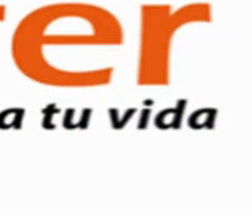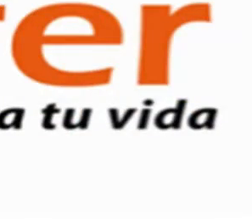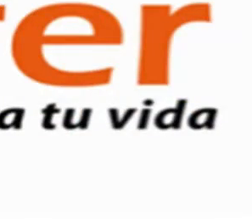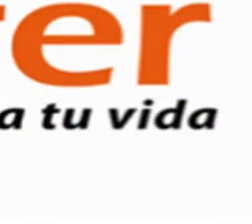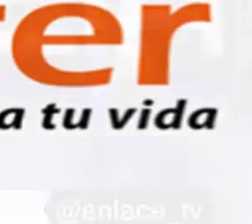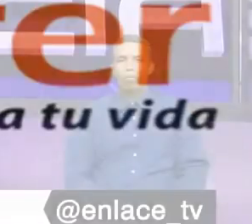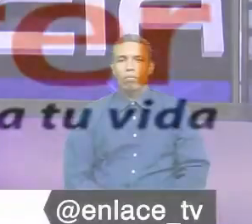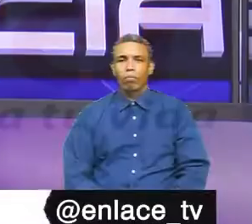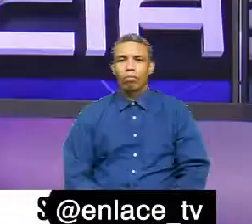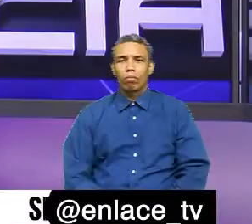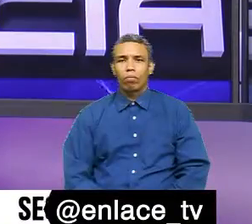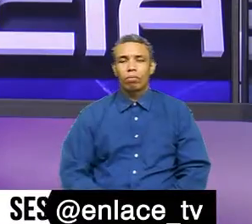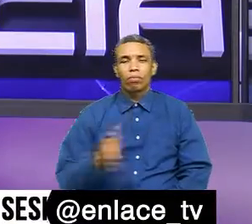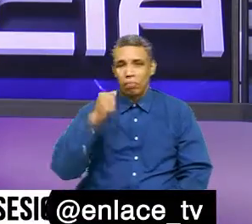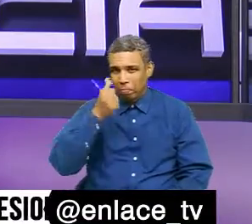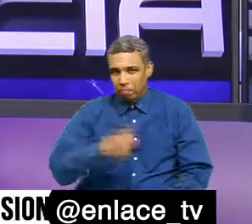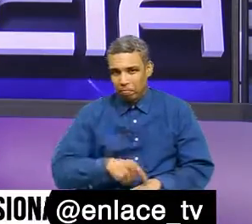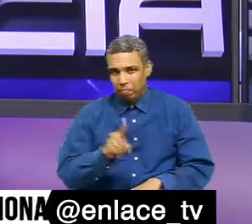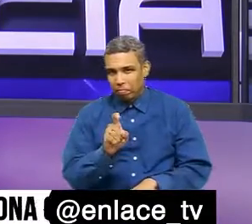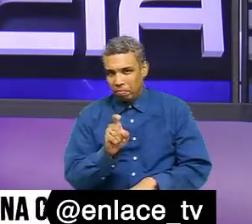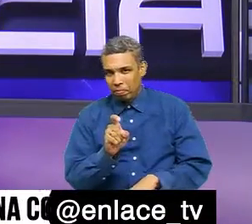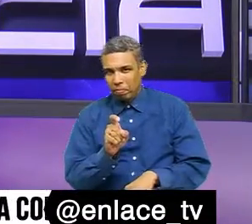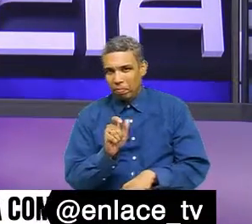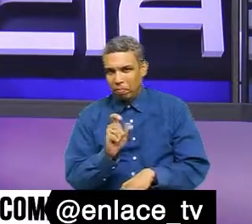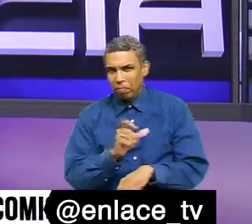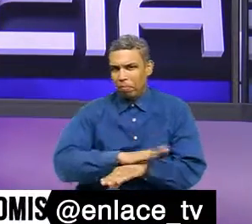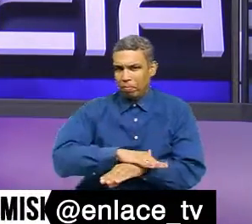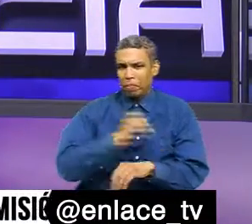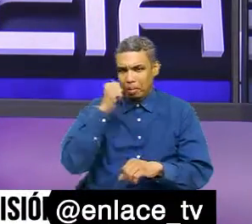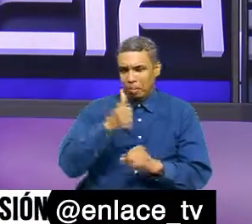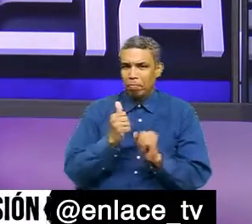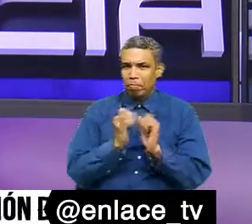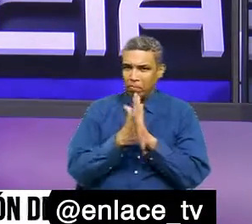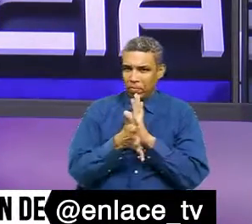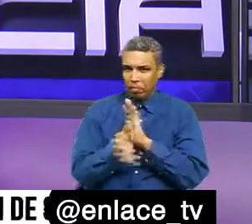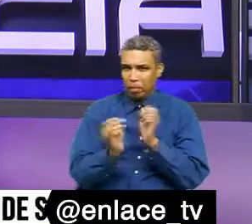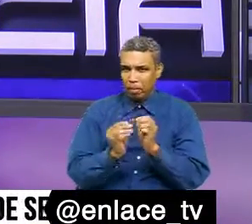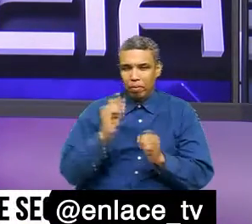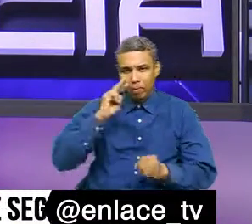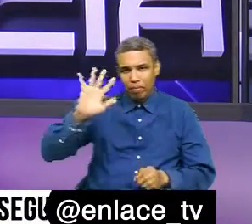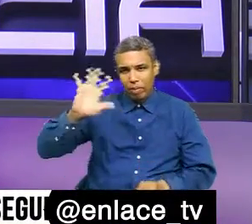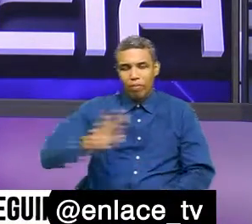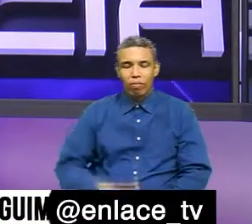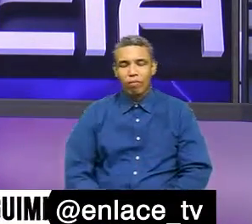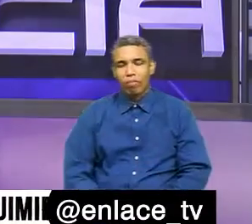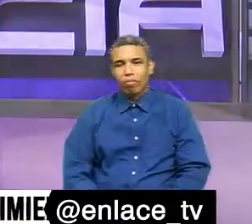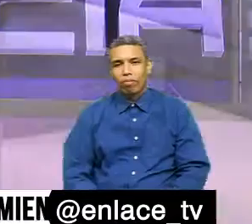vida. Nos vemos mañana a 6:30 de la tarde en Enlace Noticias, fin de semana. Que tengan una feliz noche.